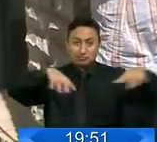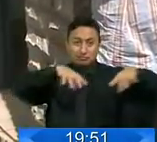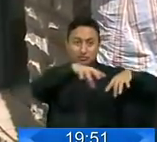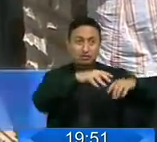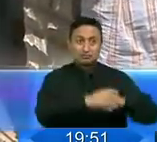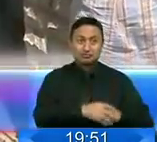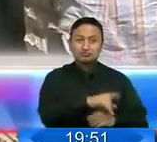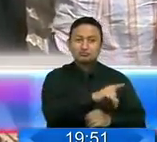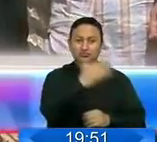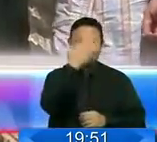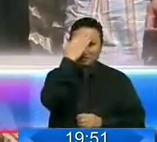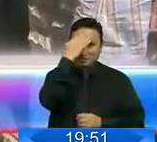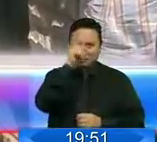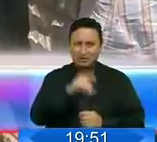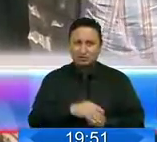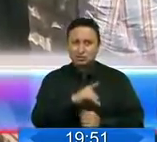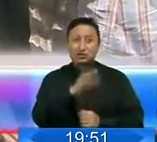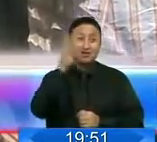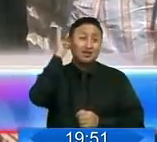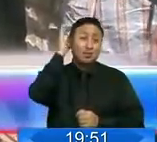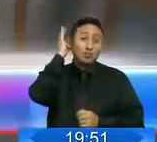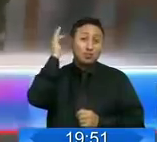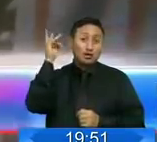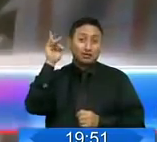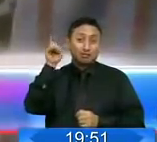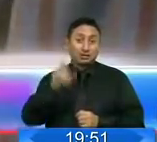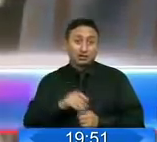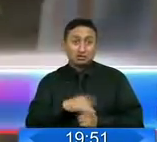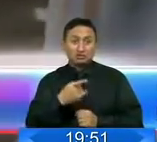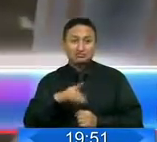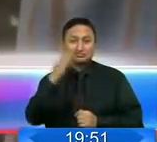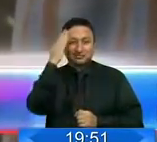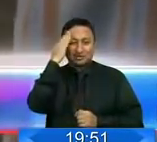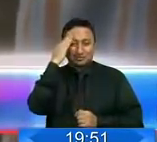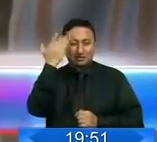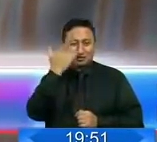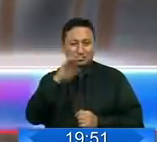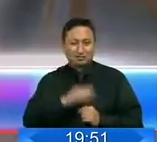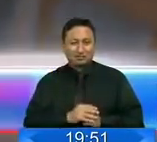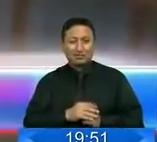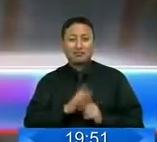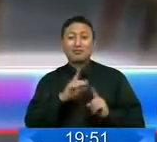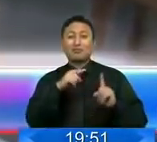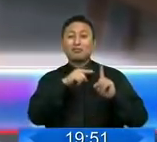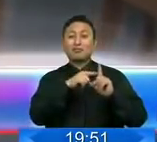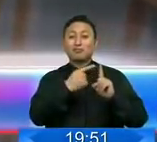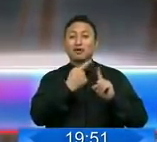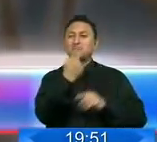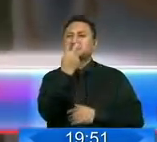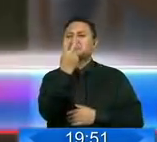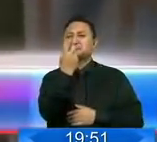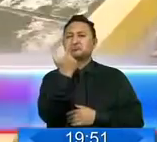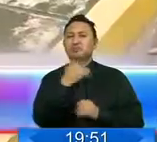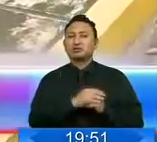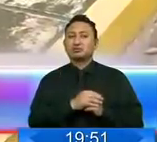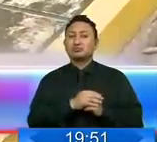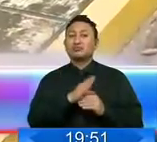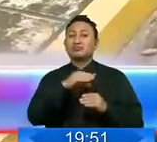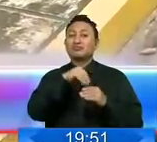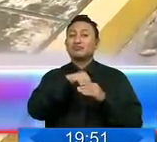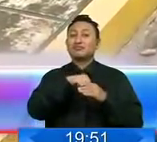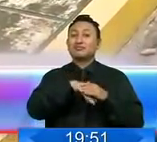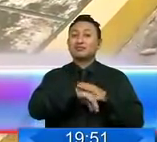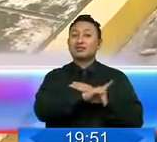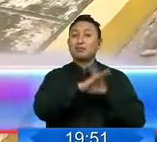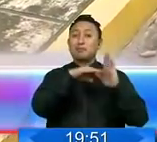los movimientos de una mujer. Los sacapintas contaban con información importante. A media mañana se regaron en el interior y exterior de la